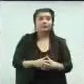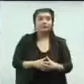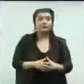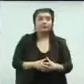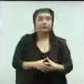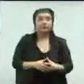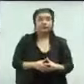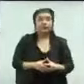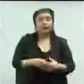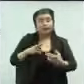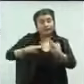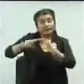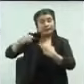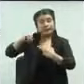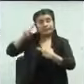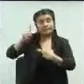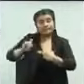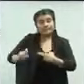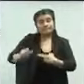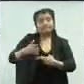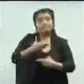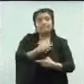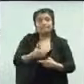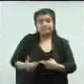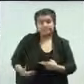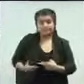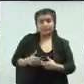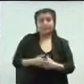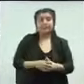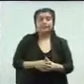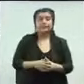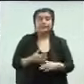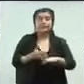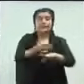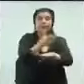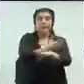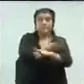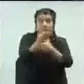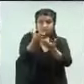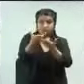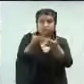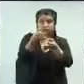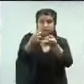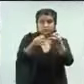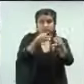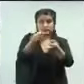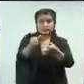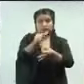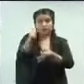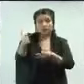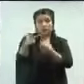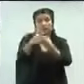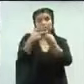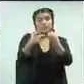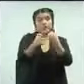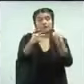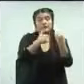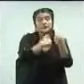manera a la pregunta del señor diputado presidente, antes de dar la palabra al